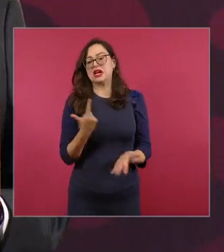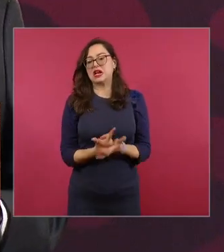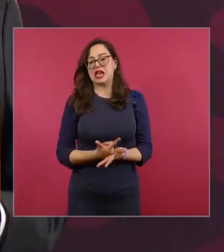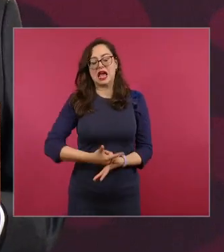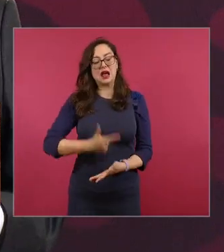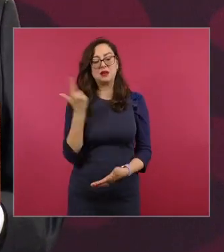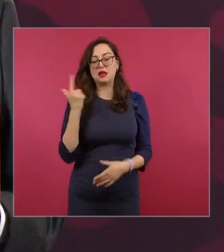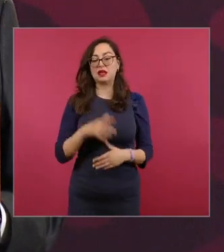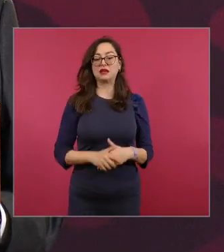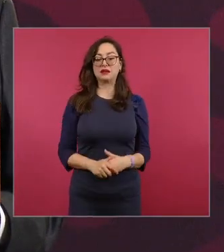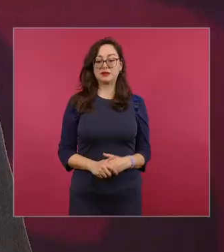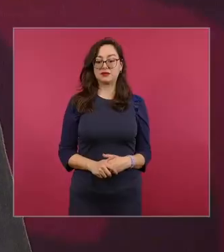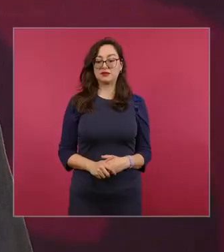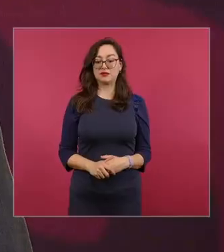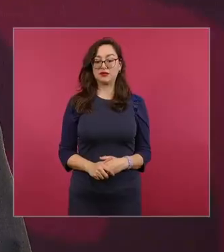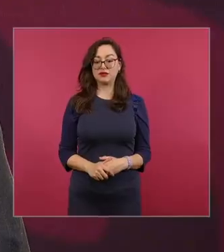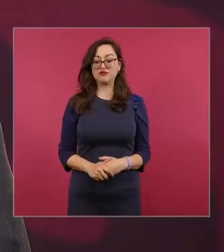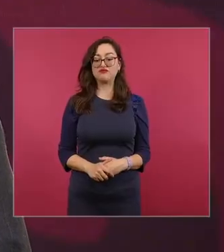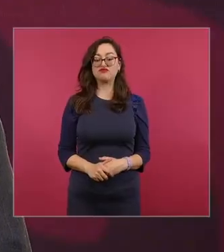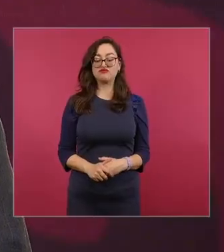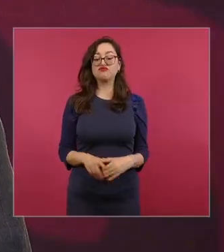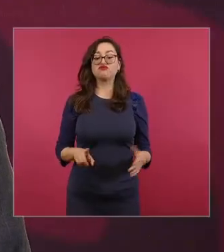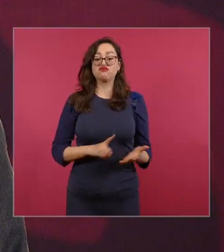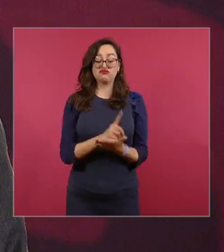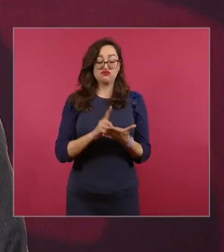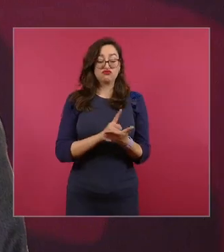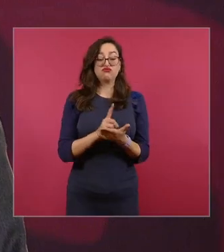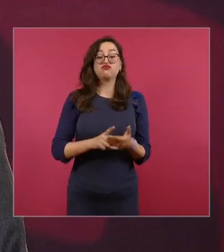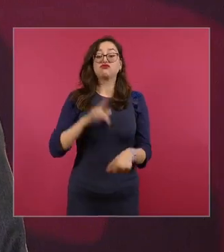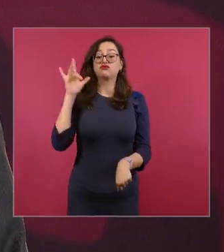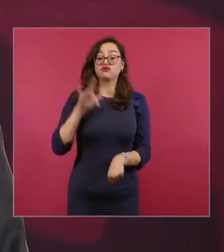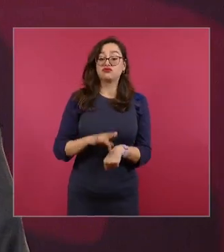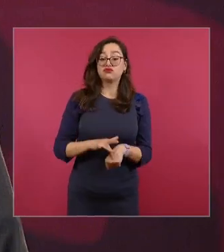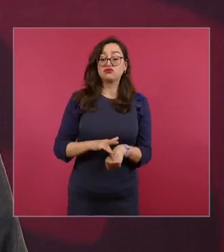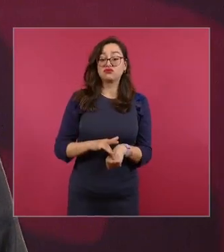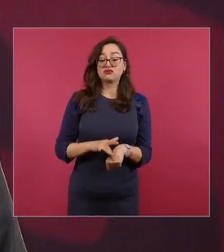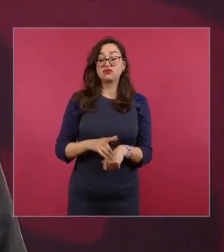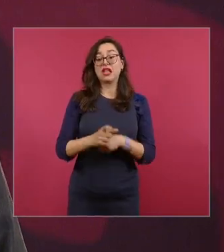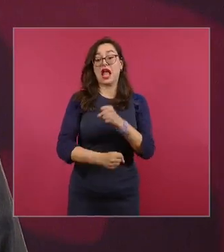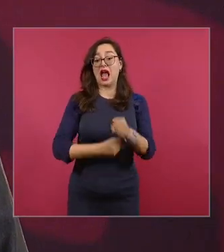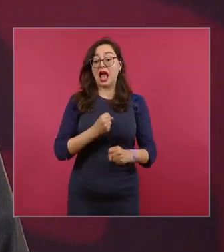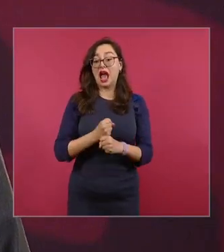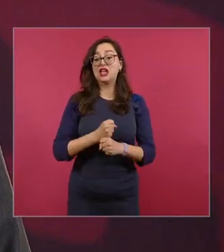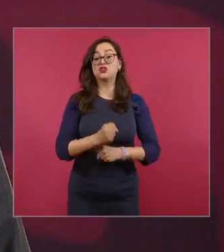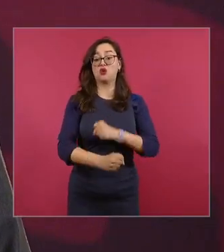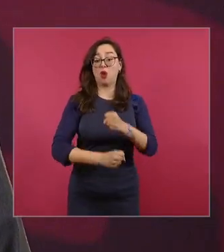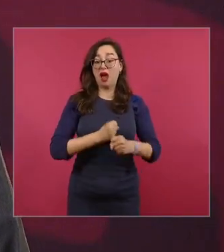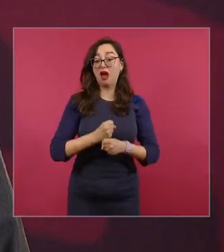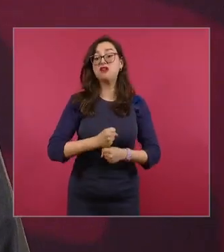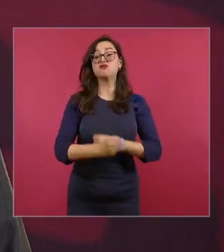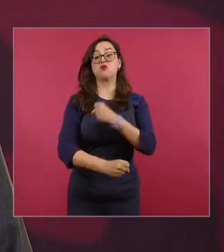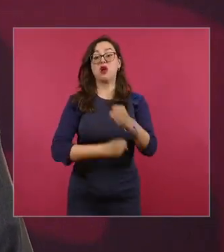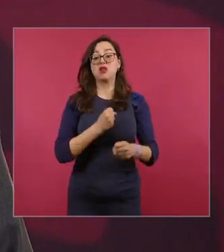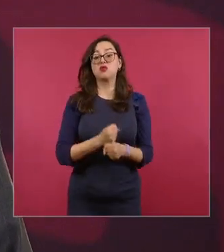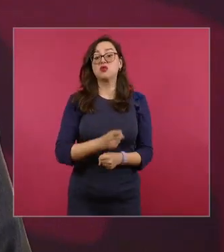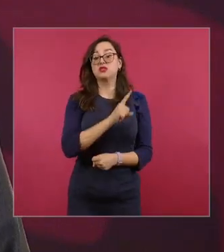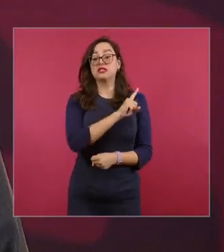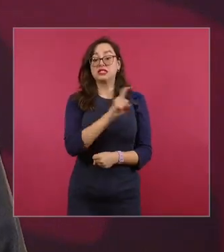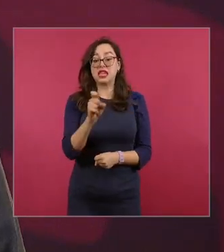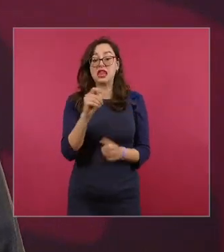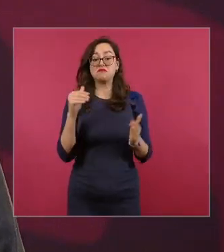mueren por el consumo de esa droga 100,000 jóvenes cada año en Estados